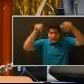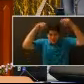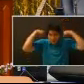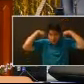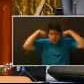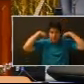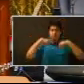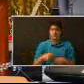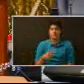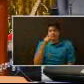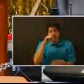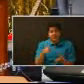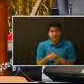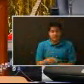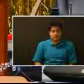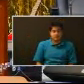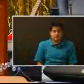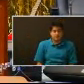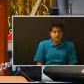cobertura también.